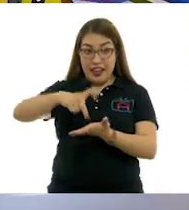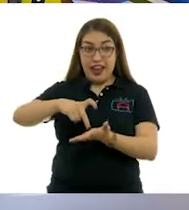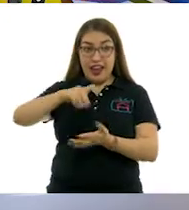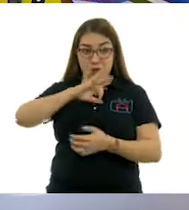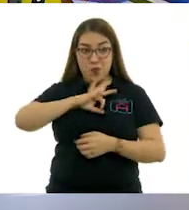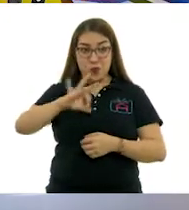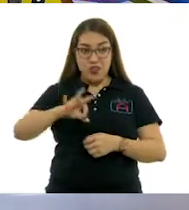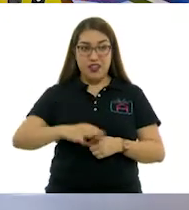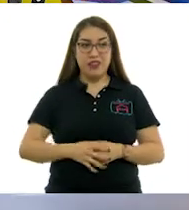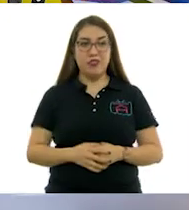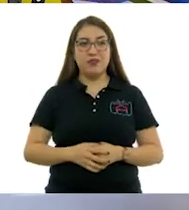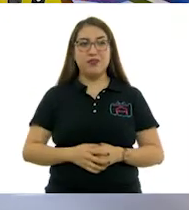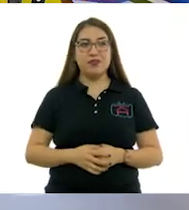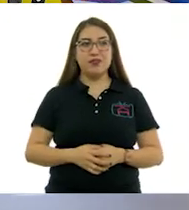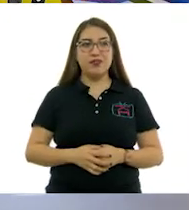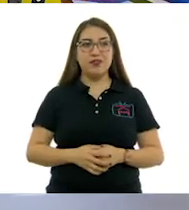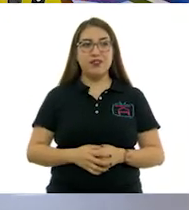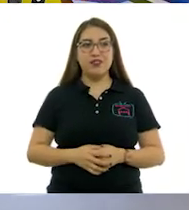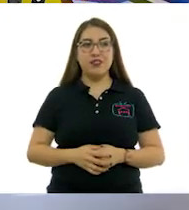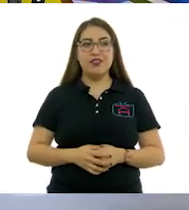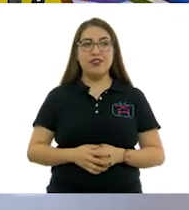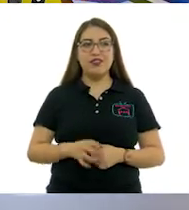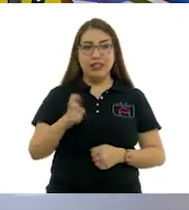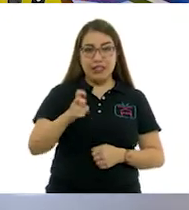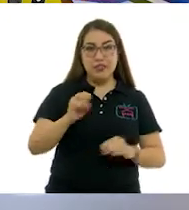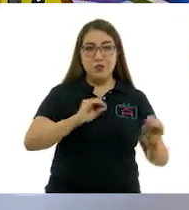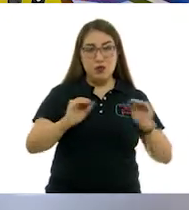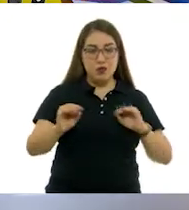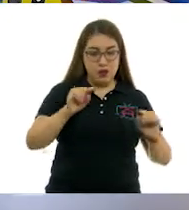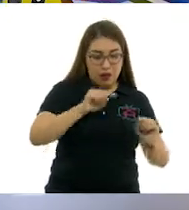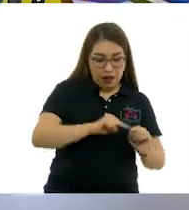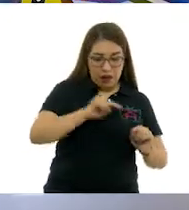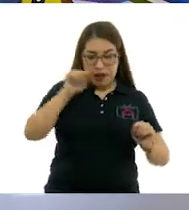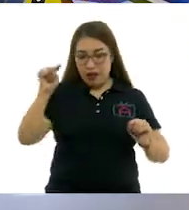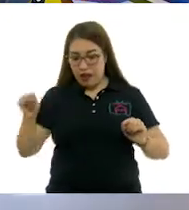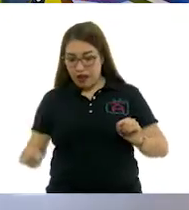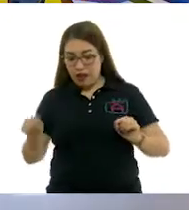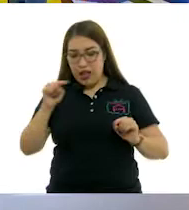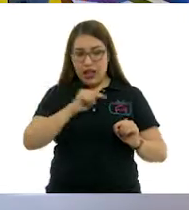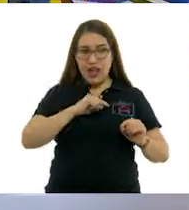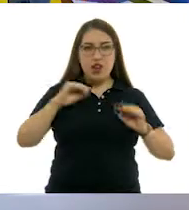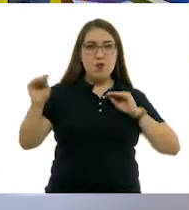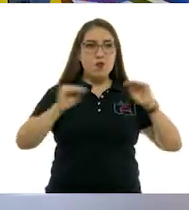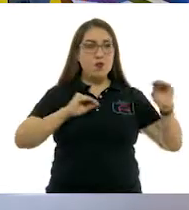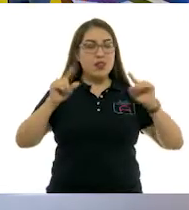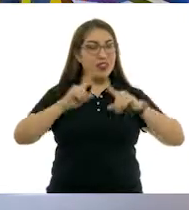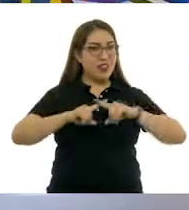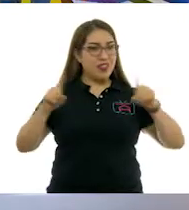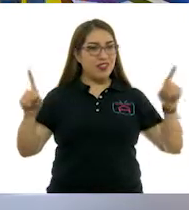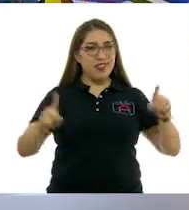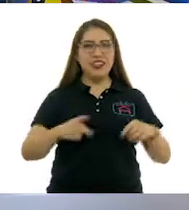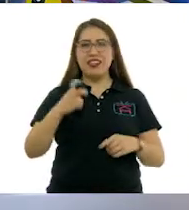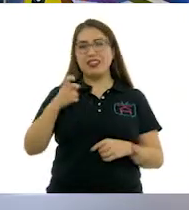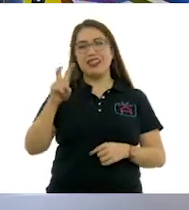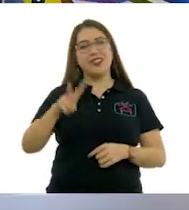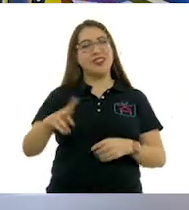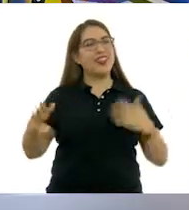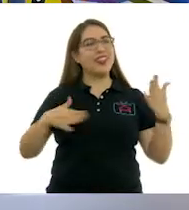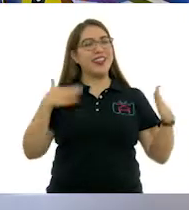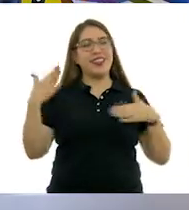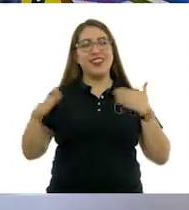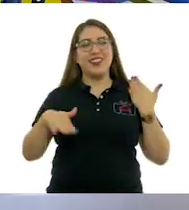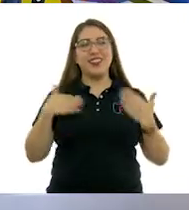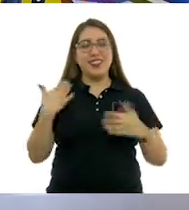Y saltaban. Exactamente, y nos íbamos desplazando por la casa. Exacto. Con movimientos extraños también. Muy, muy divertido, me